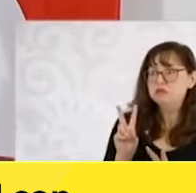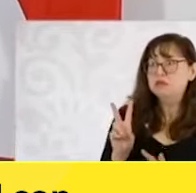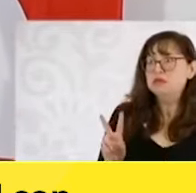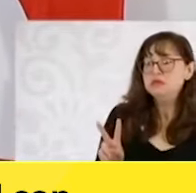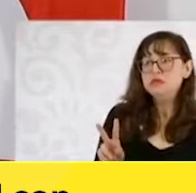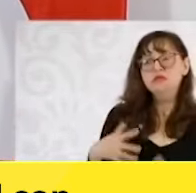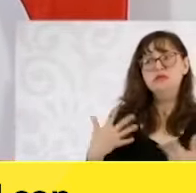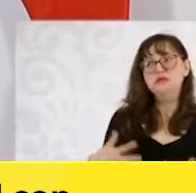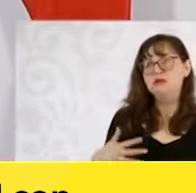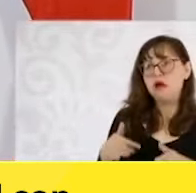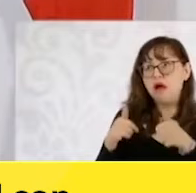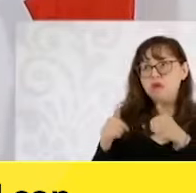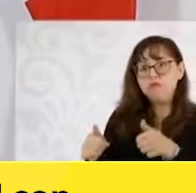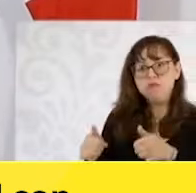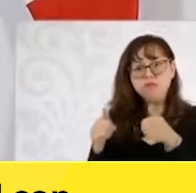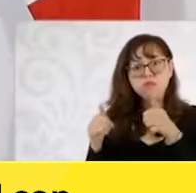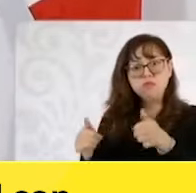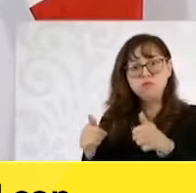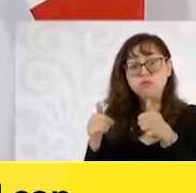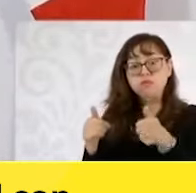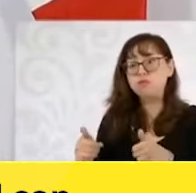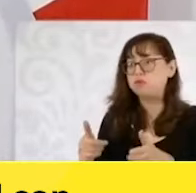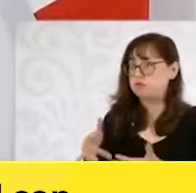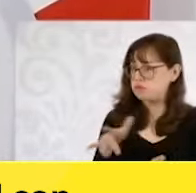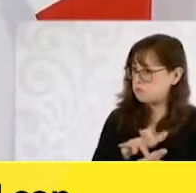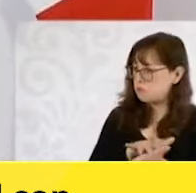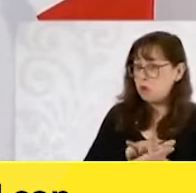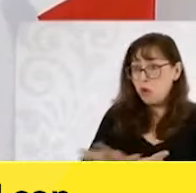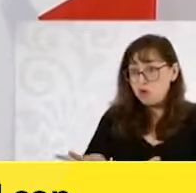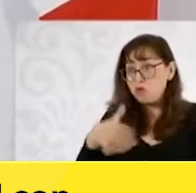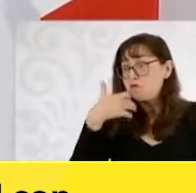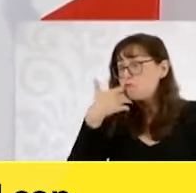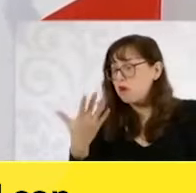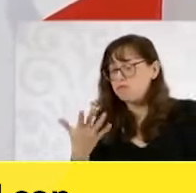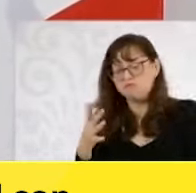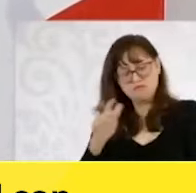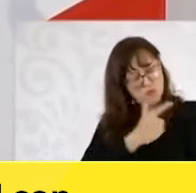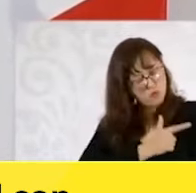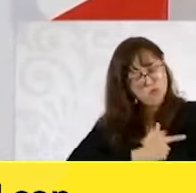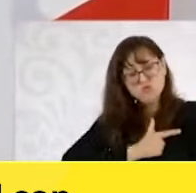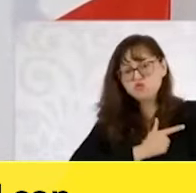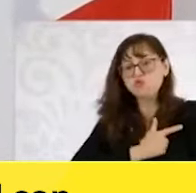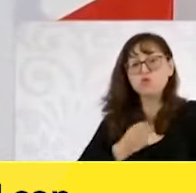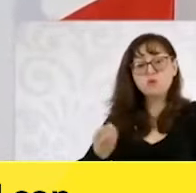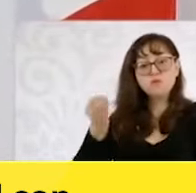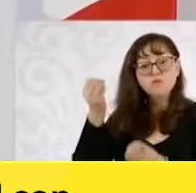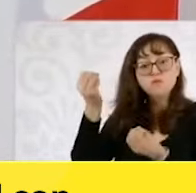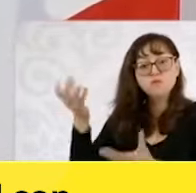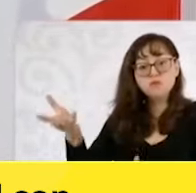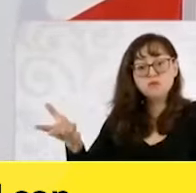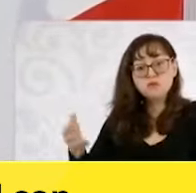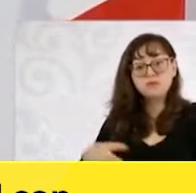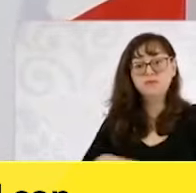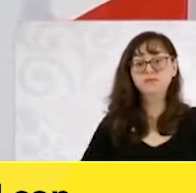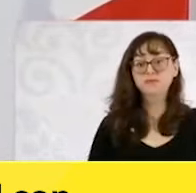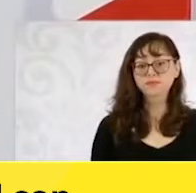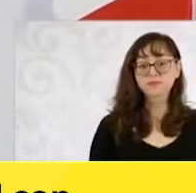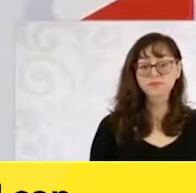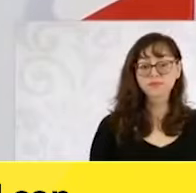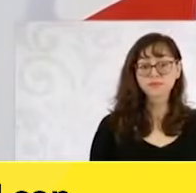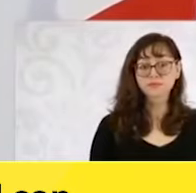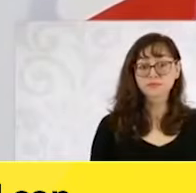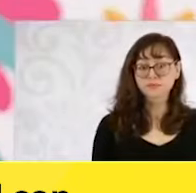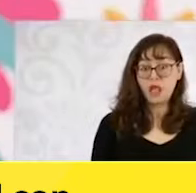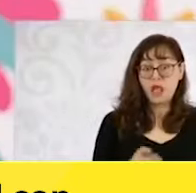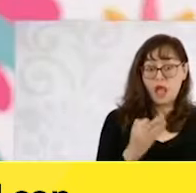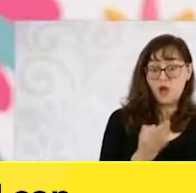mandataria mexicana dijo al pueblo español y en particular a Valencia y a otros lugares en donde vivieron esta terrible tragedia, toda nuestra